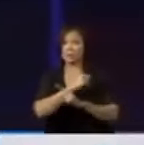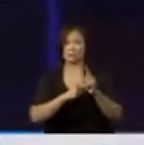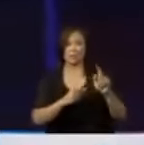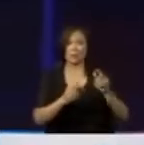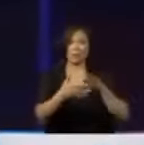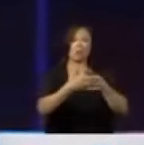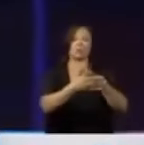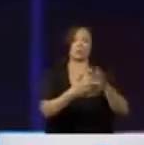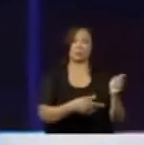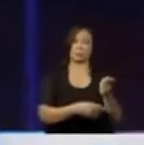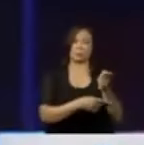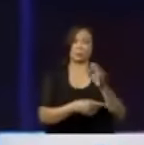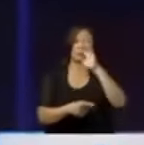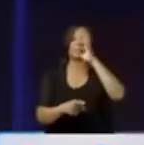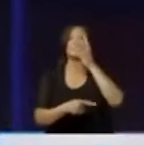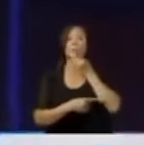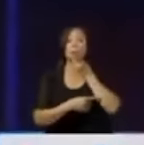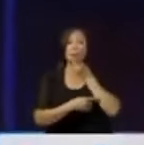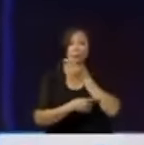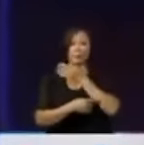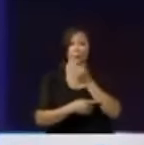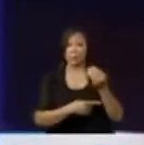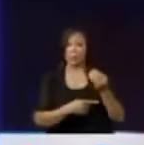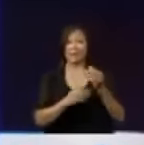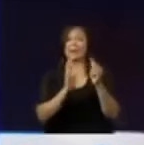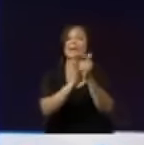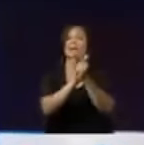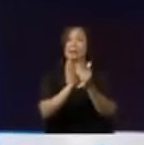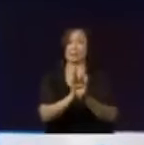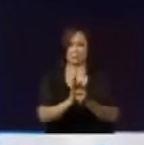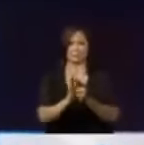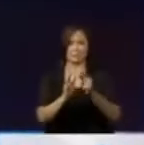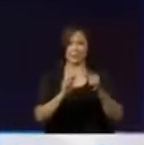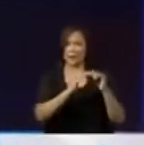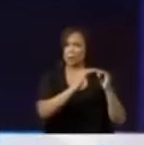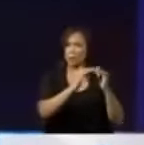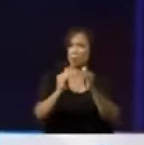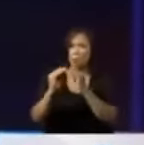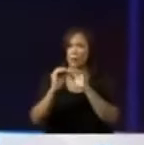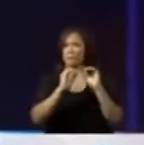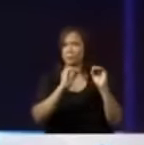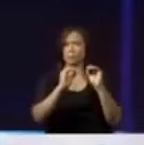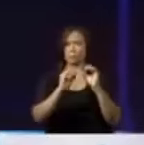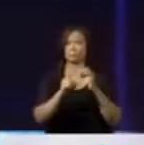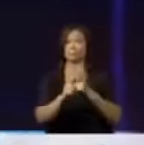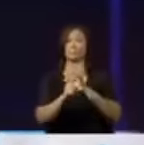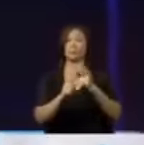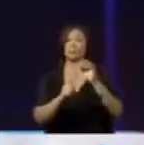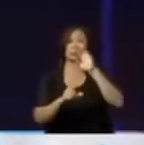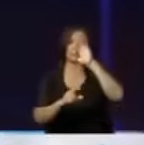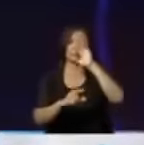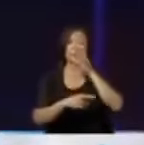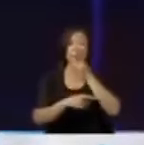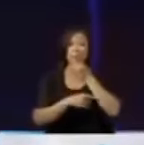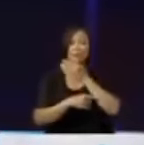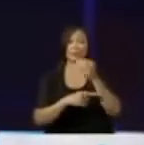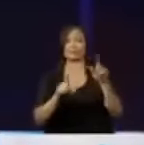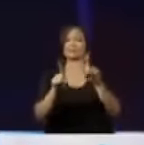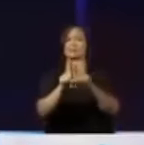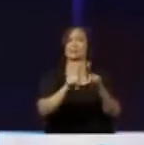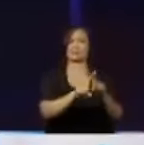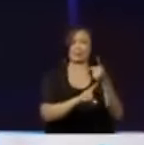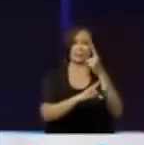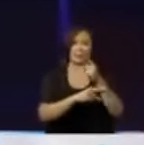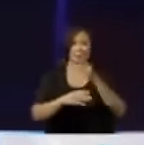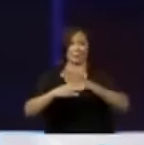la corrupción. Un país donde realmente la ley sea para todos. Un país donde al mismo